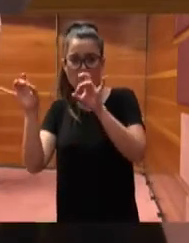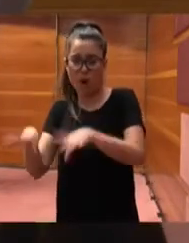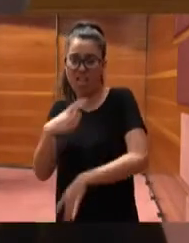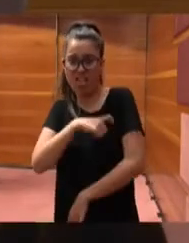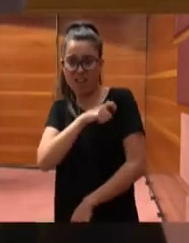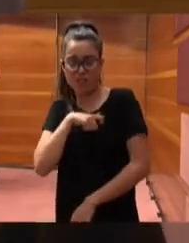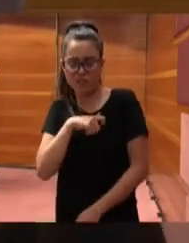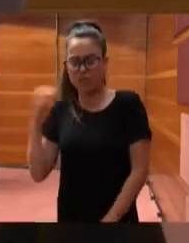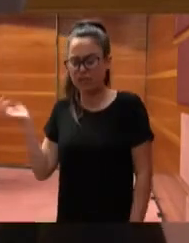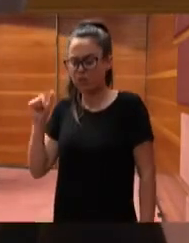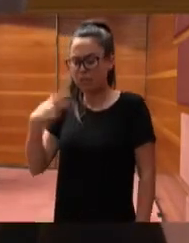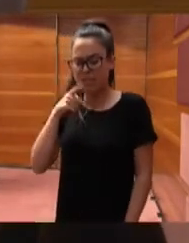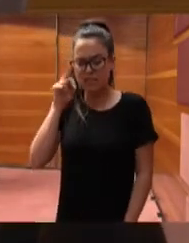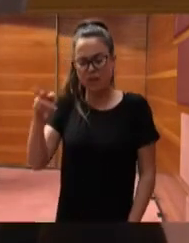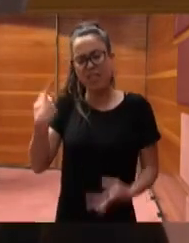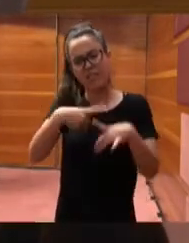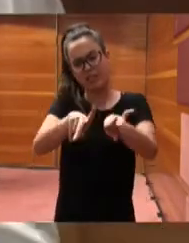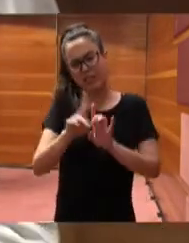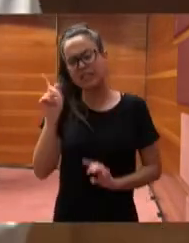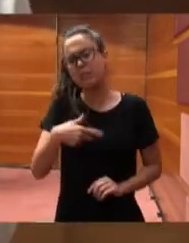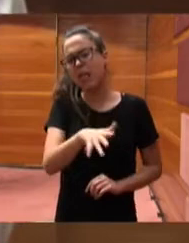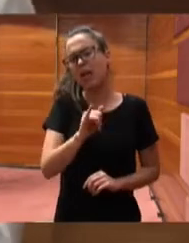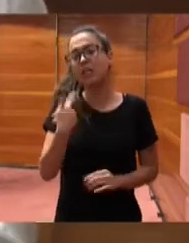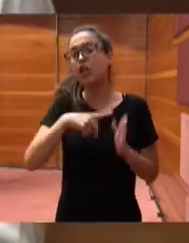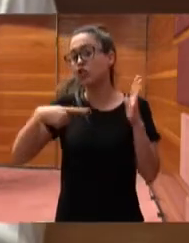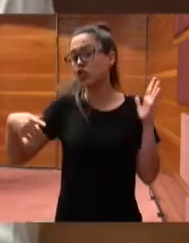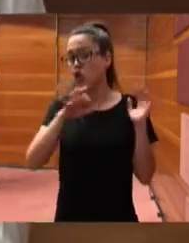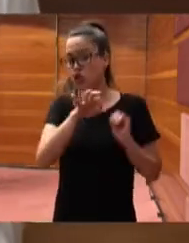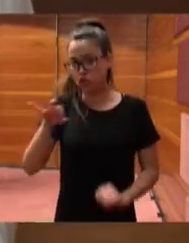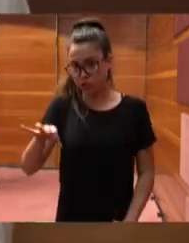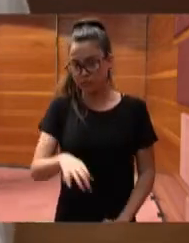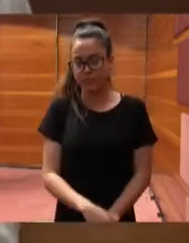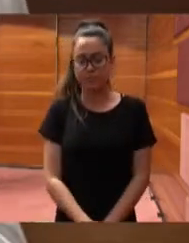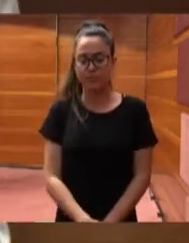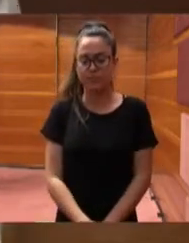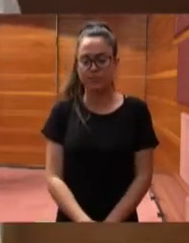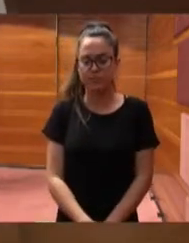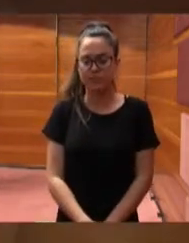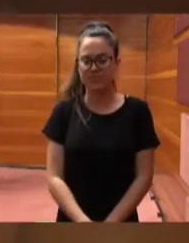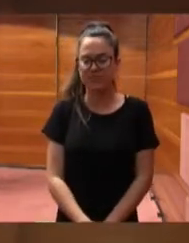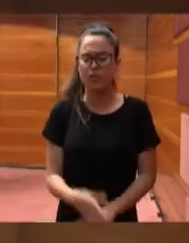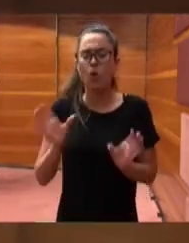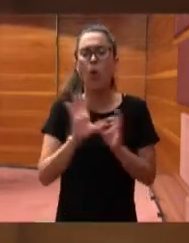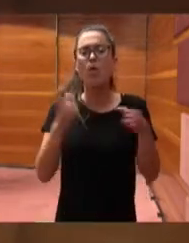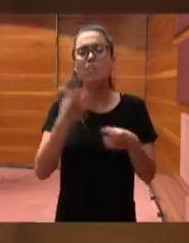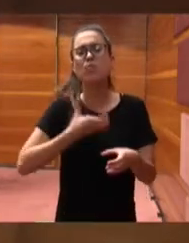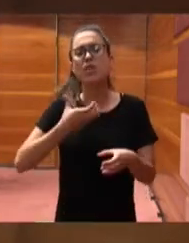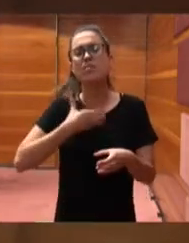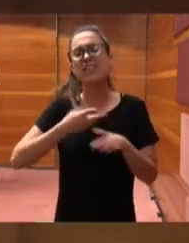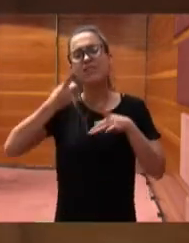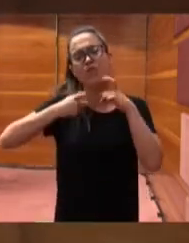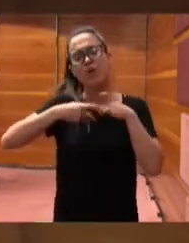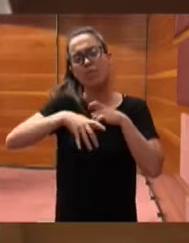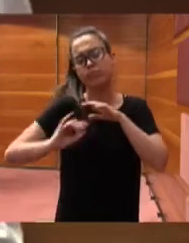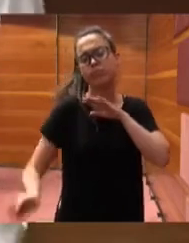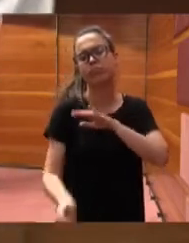más. Diferente quizás. El intento de Donosti ha montado una unidad municipal de información. Antes he dicho que para